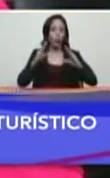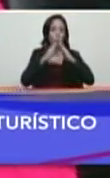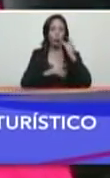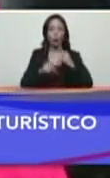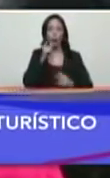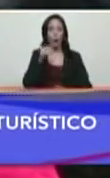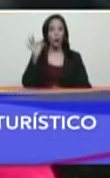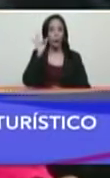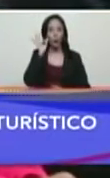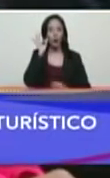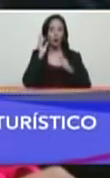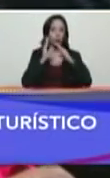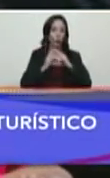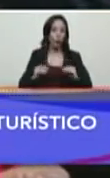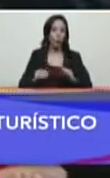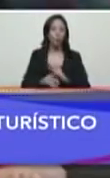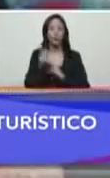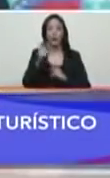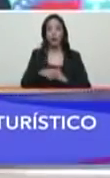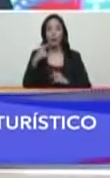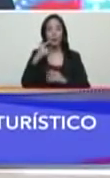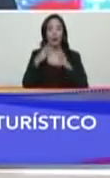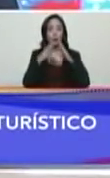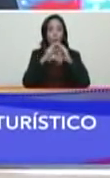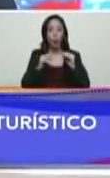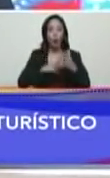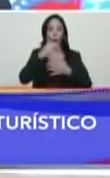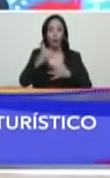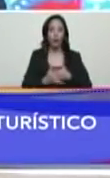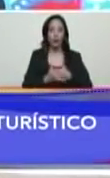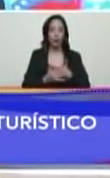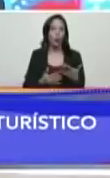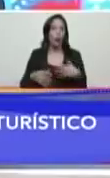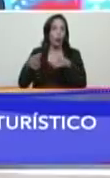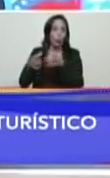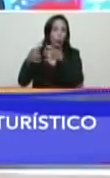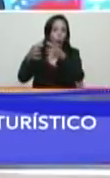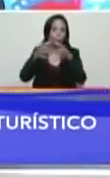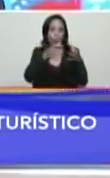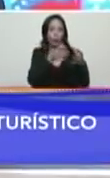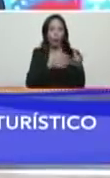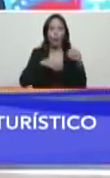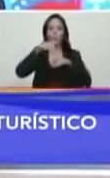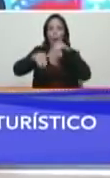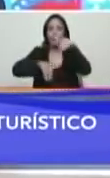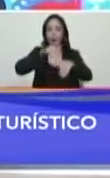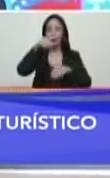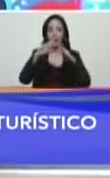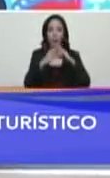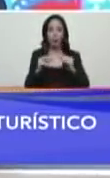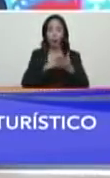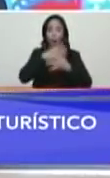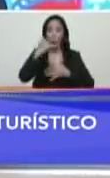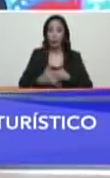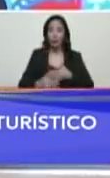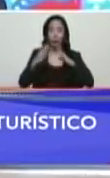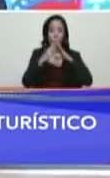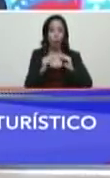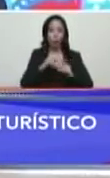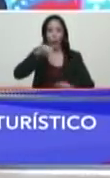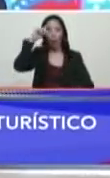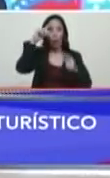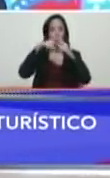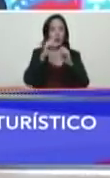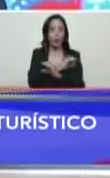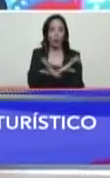la Tortuga, los Roques, todos deben estar diseñados con